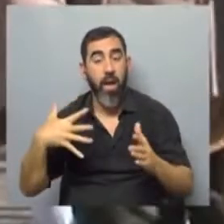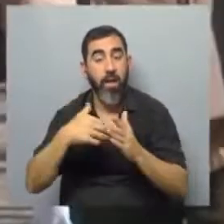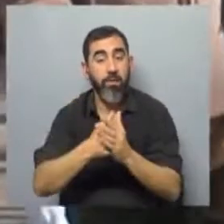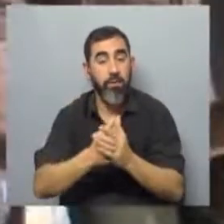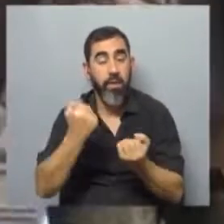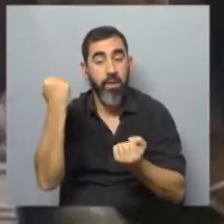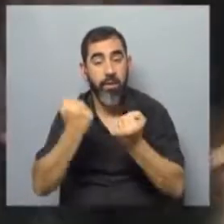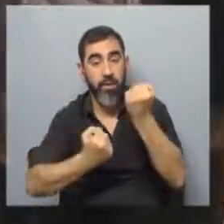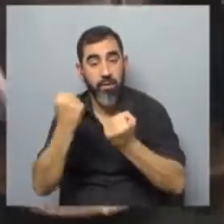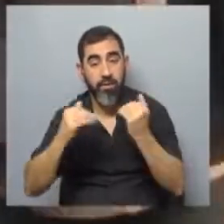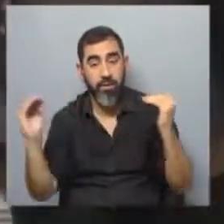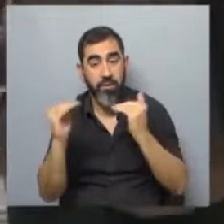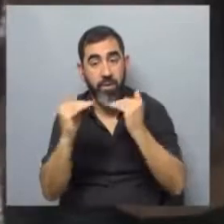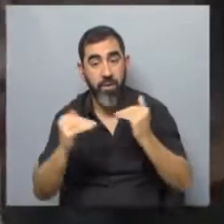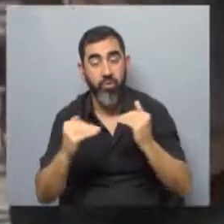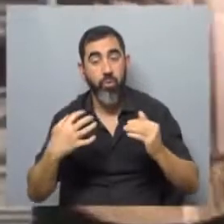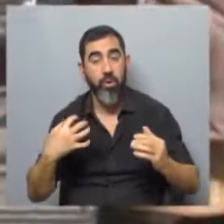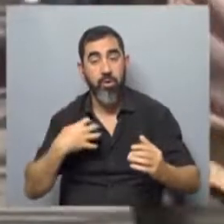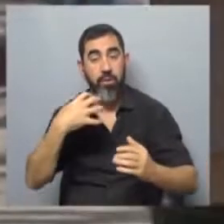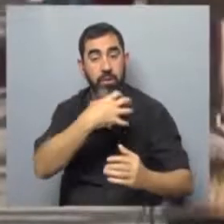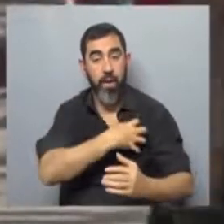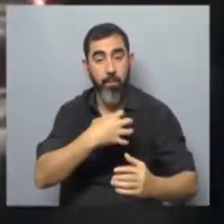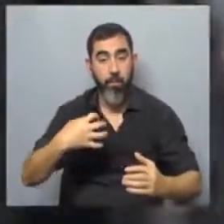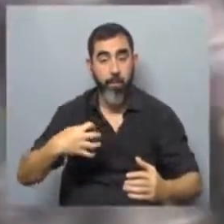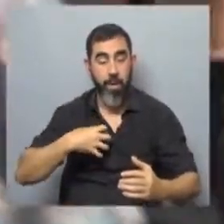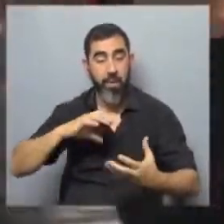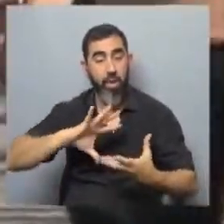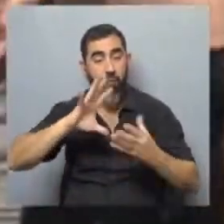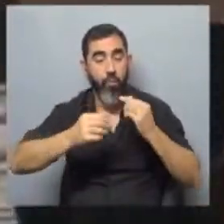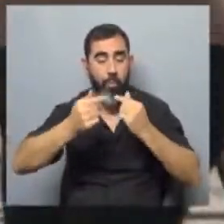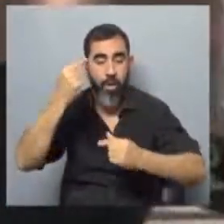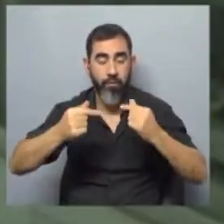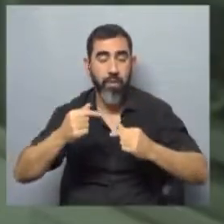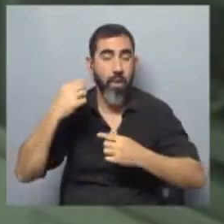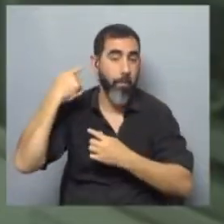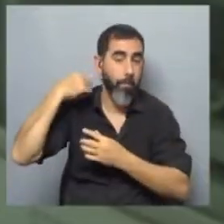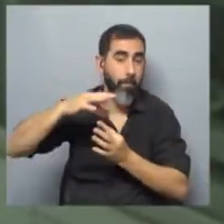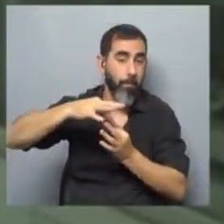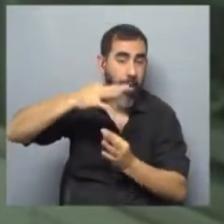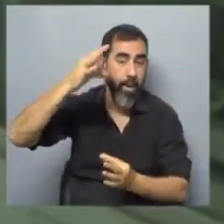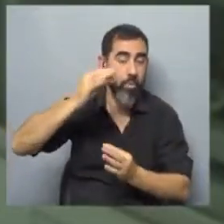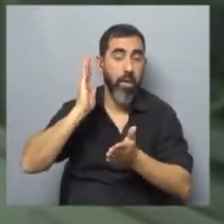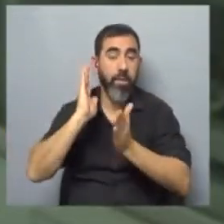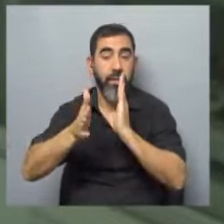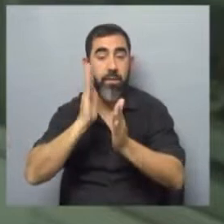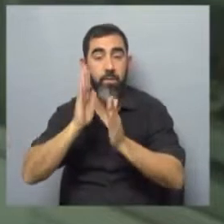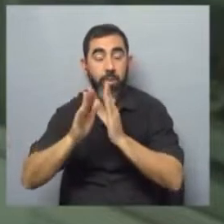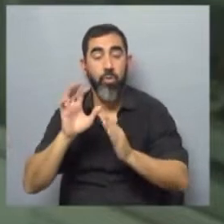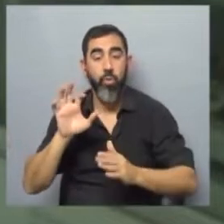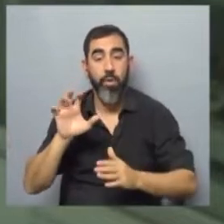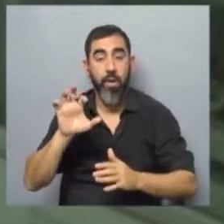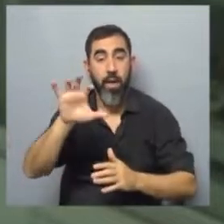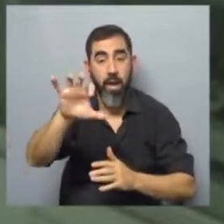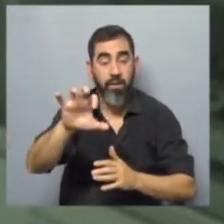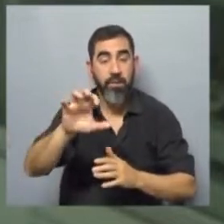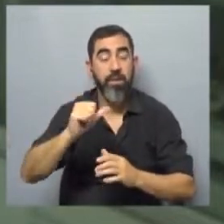de tránsito, en trasplante de las distintas formas, ya sea de médula, en el tratamiento de los pacientes con cáncer